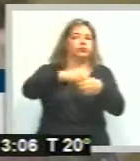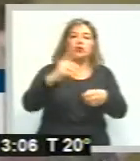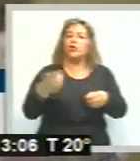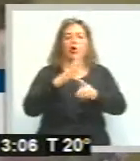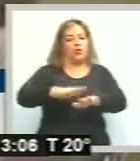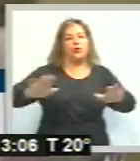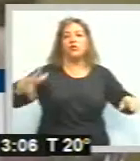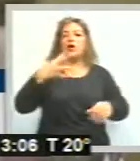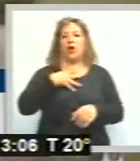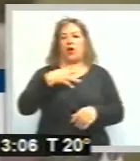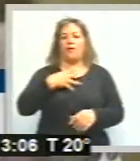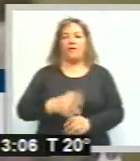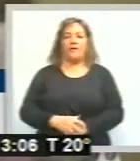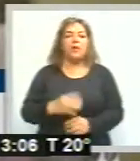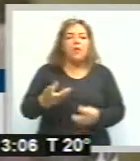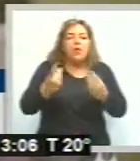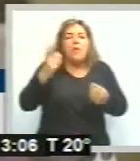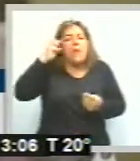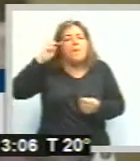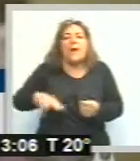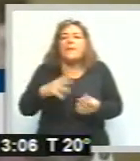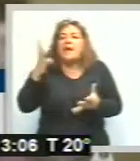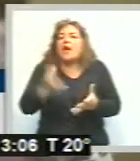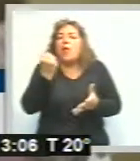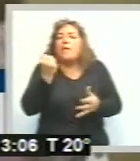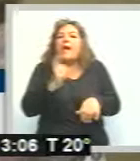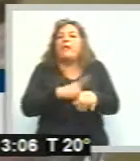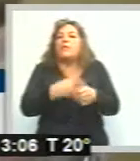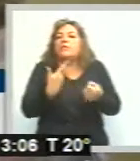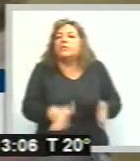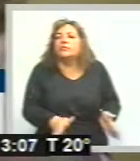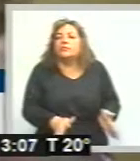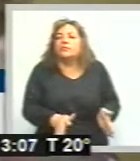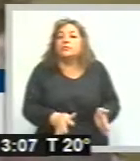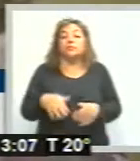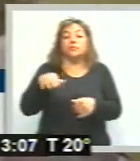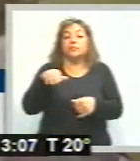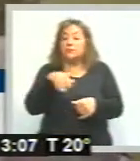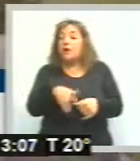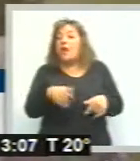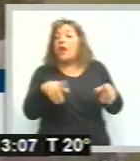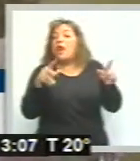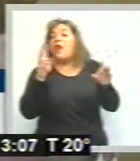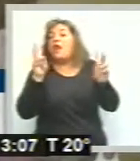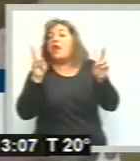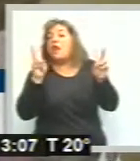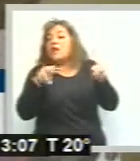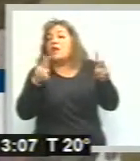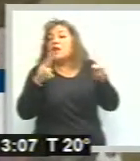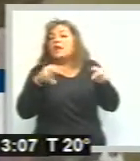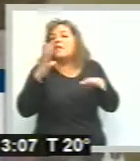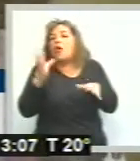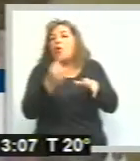clase. ¿Cómo marcha el plan para recuperar los días perdidos de clase? El plan de recuperación